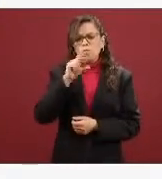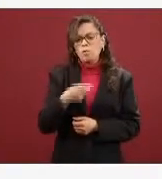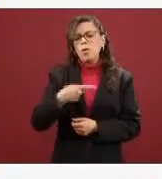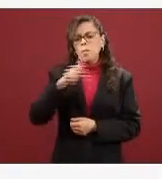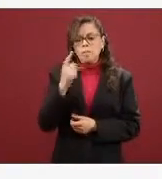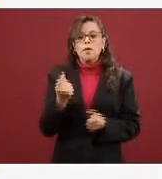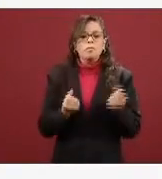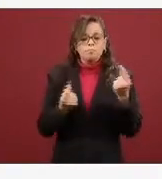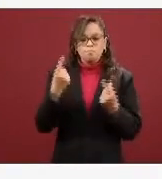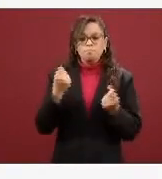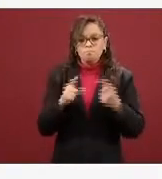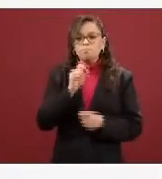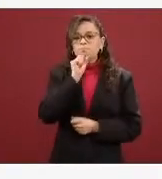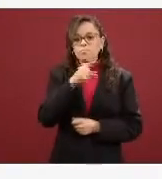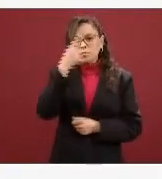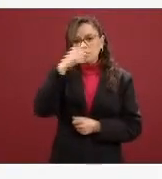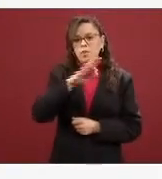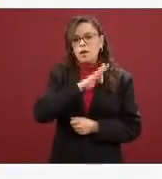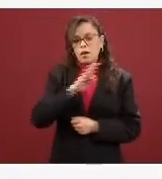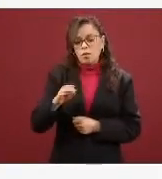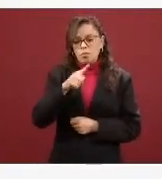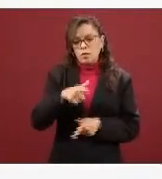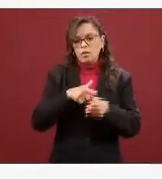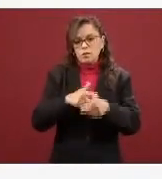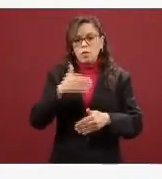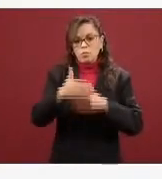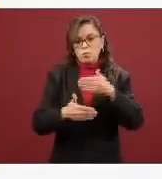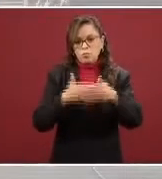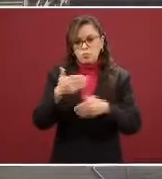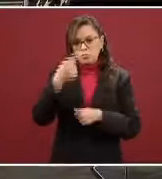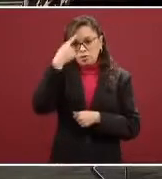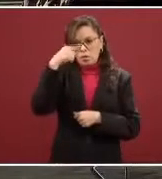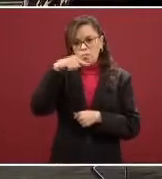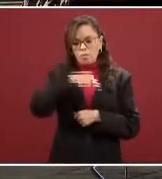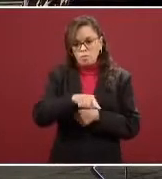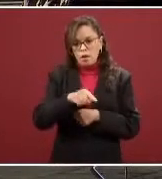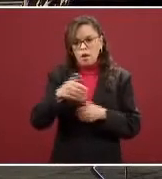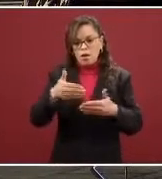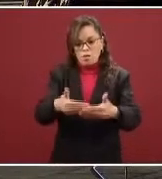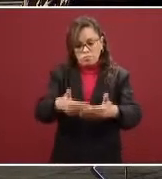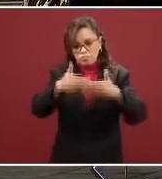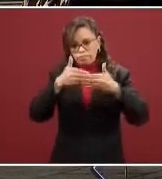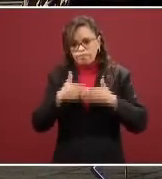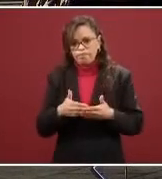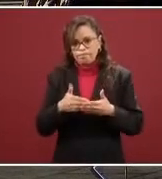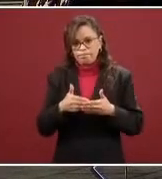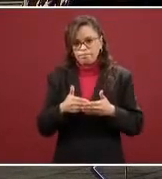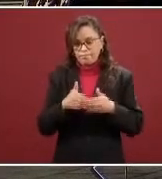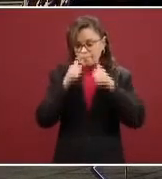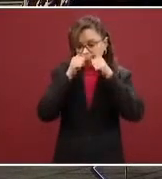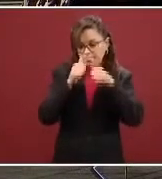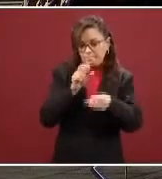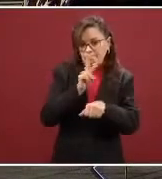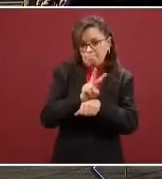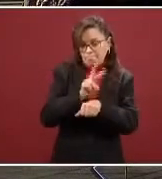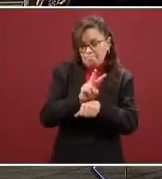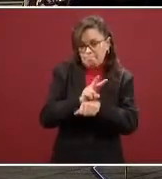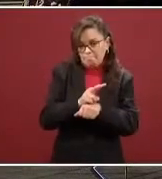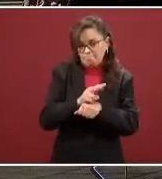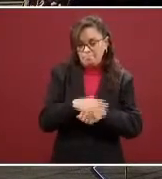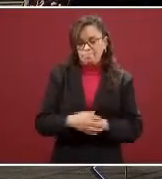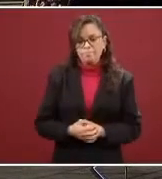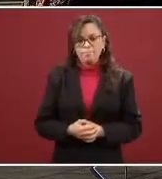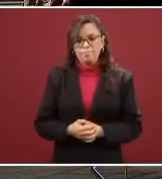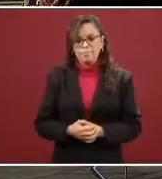casos también para continuar con el proceso de aislamiento. En la gráfica de abajo, donde dice estatus de los